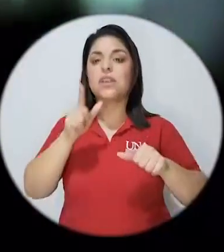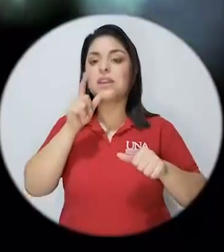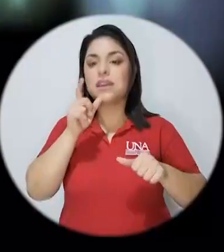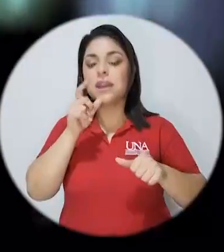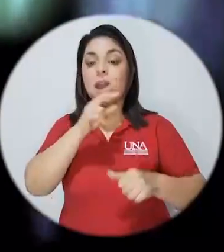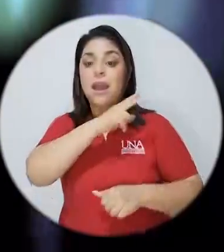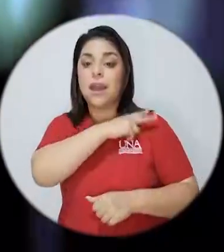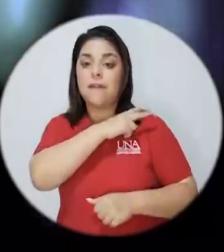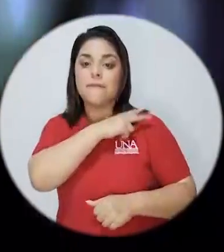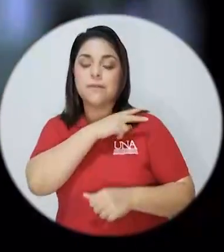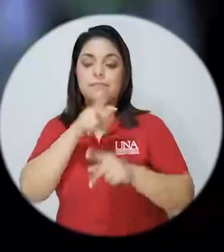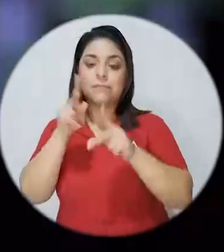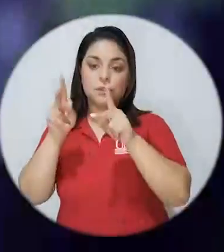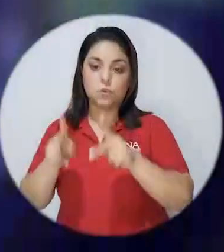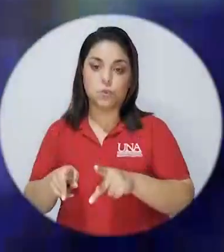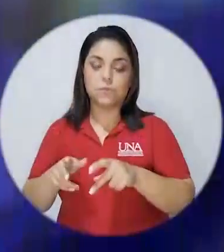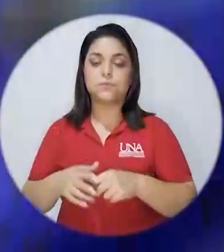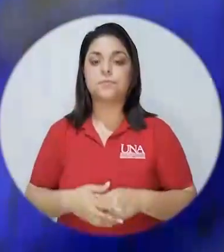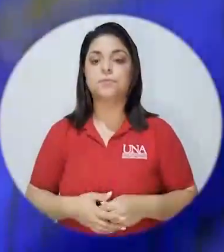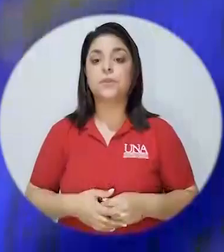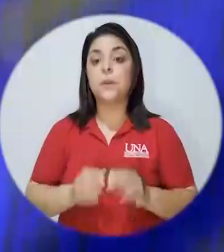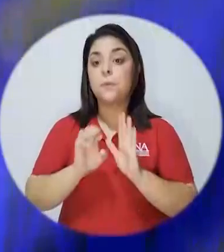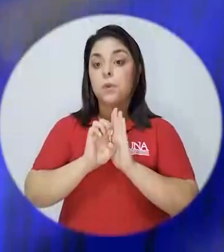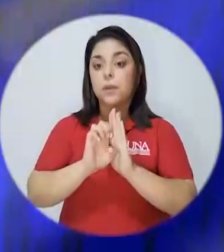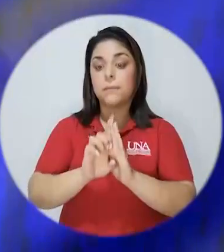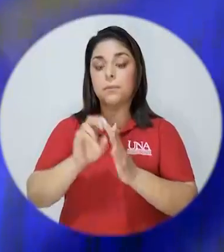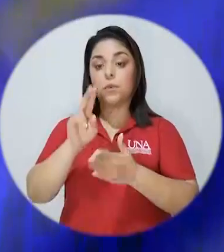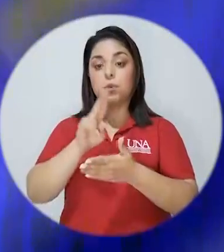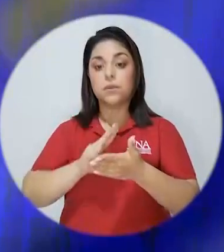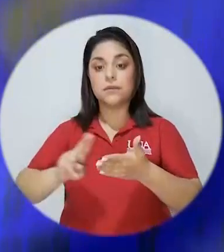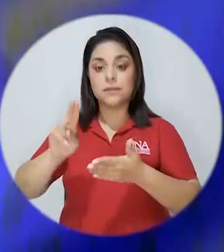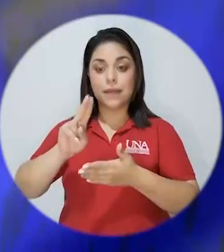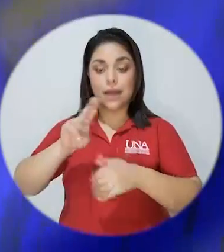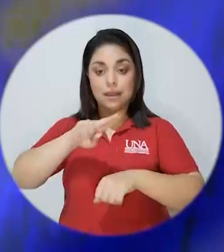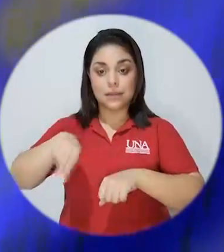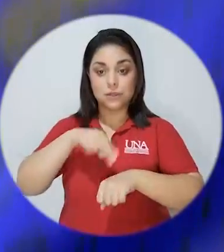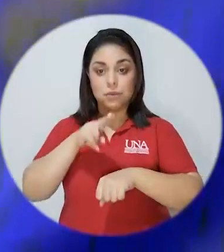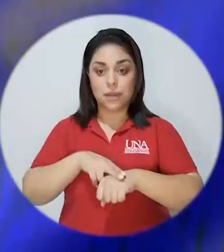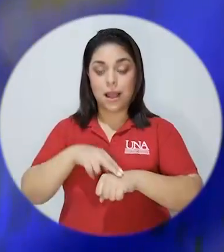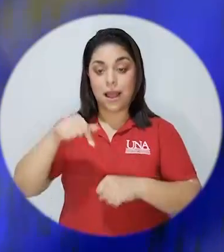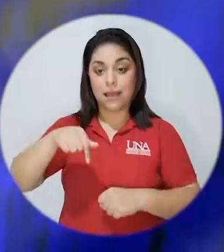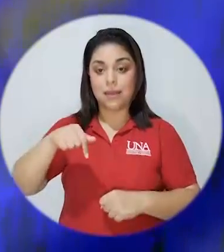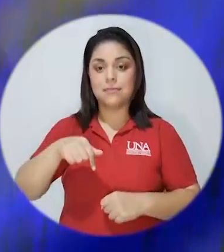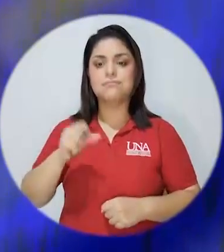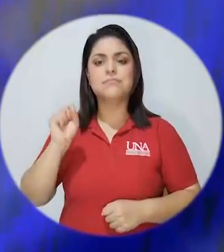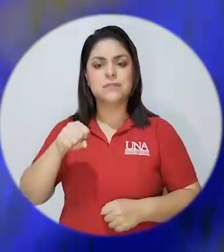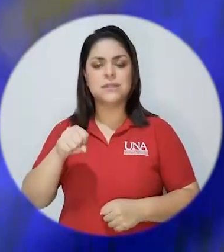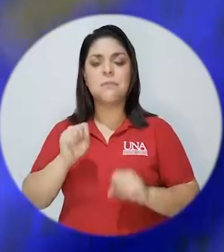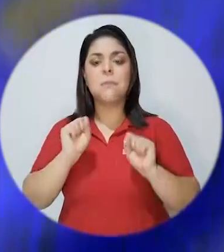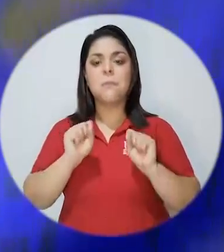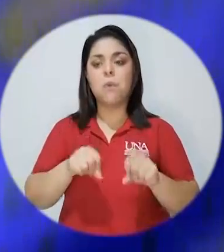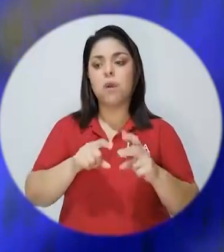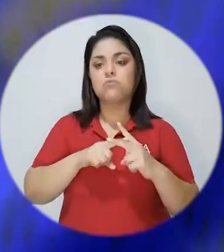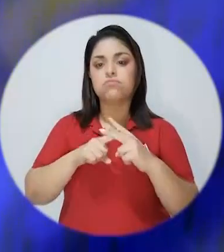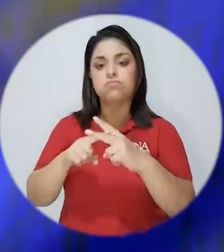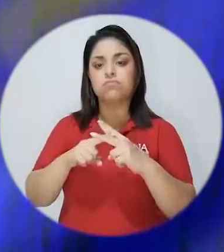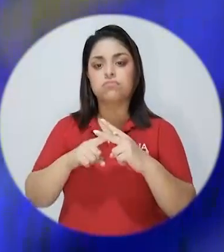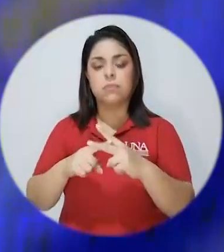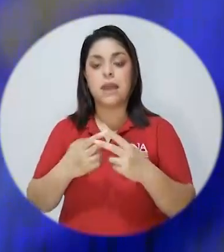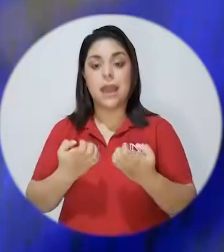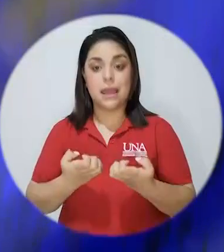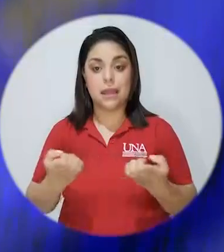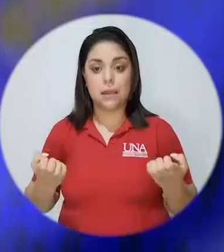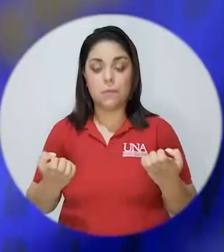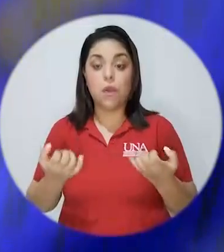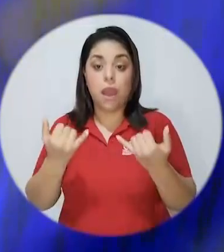persona. Entonces, para citar, por ejemplo, en el caso de la Universidad Nacional, sí se pueden facilitar los equipos, los activos.